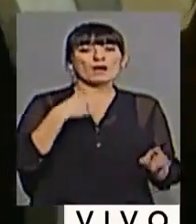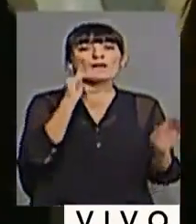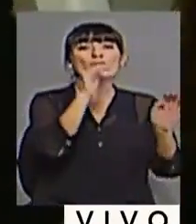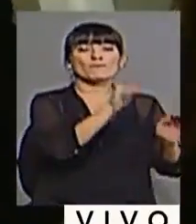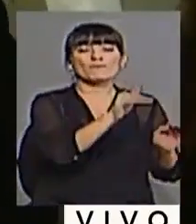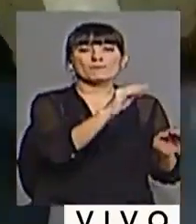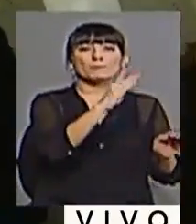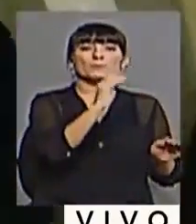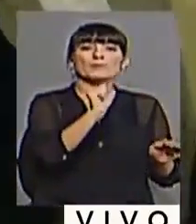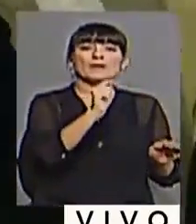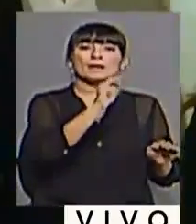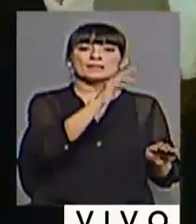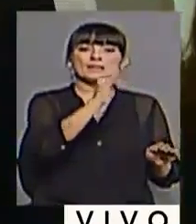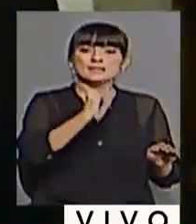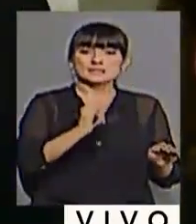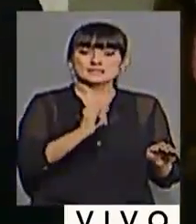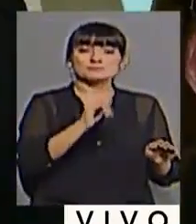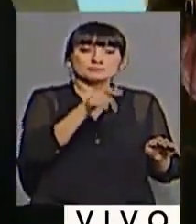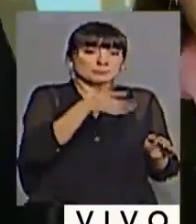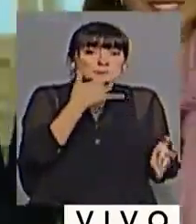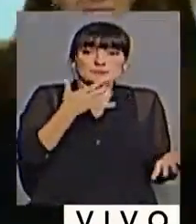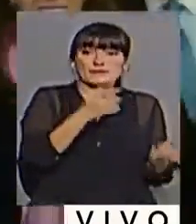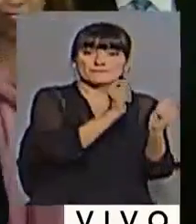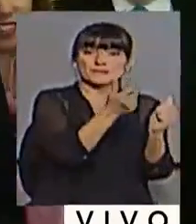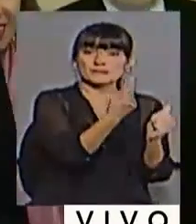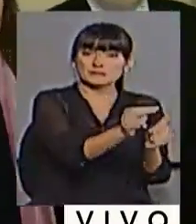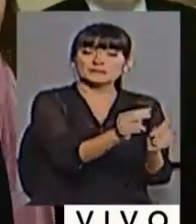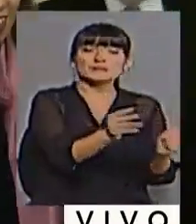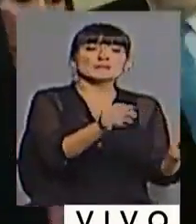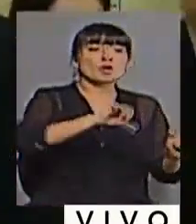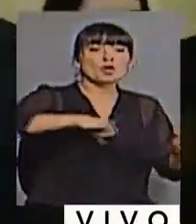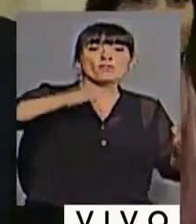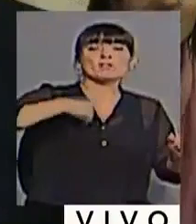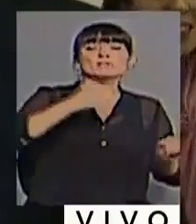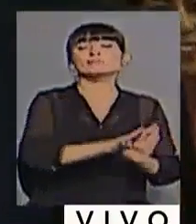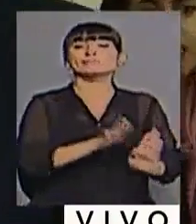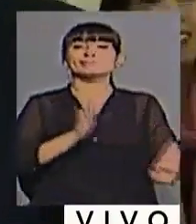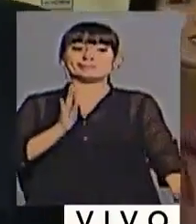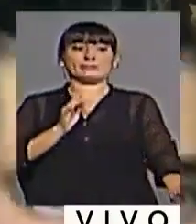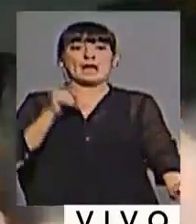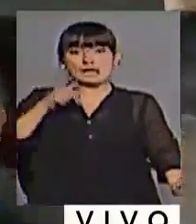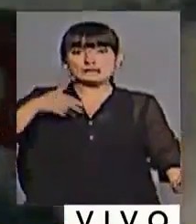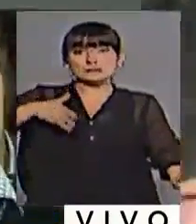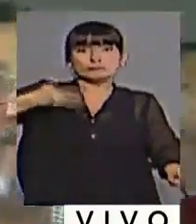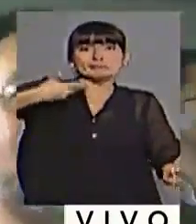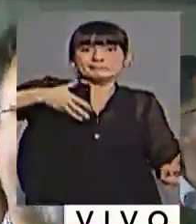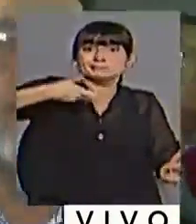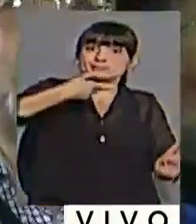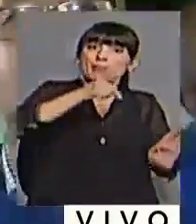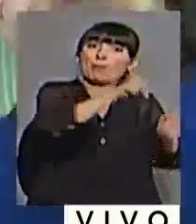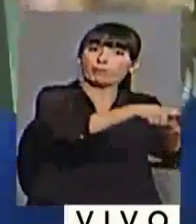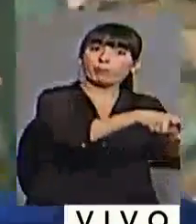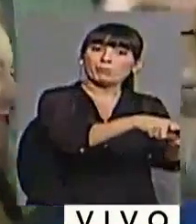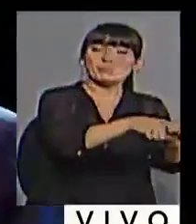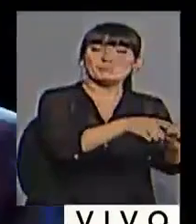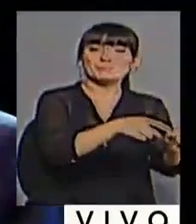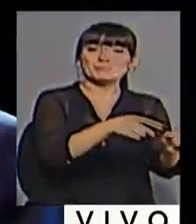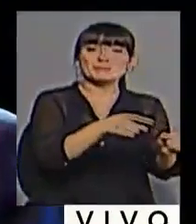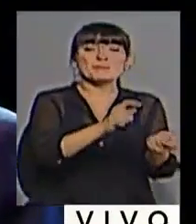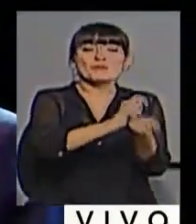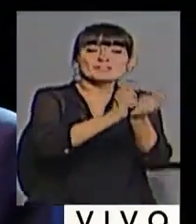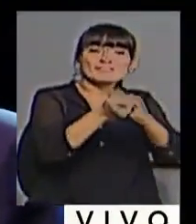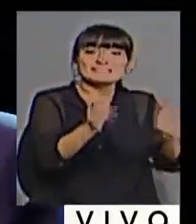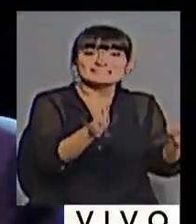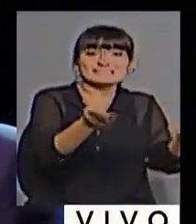de movilizar a todos esos jóvenes que han estado exentos de la participación política y electoral en los últimos años y que por lo tanto lo está